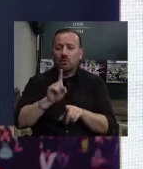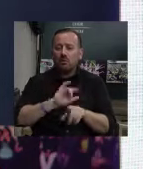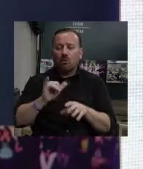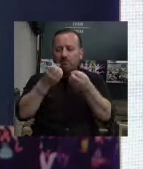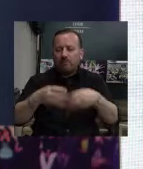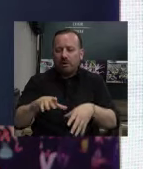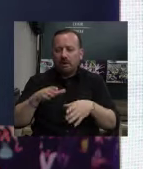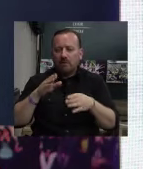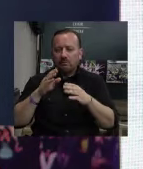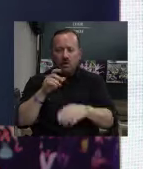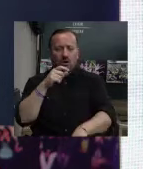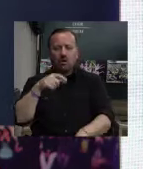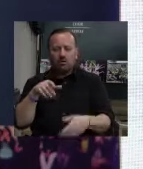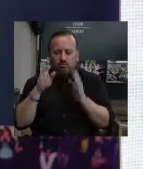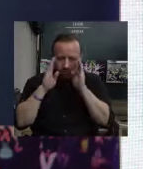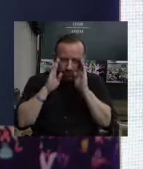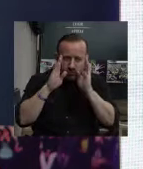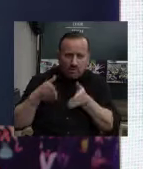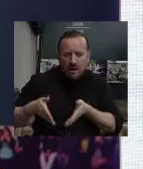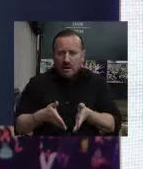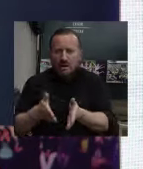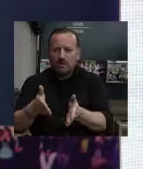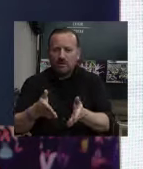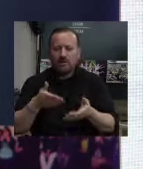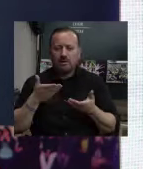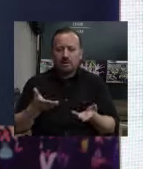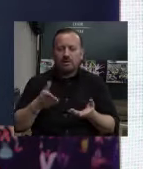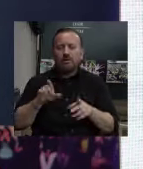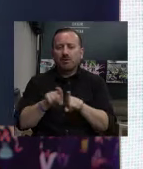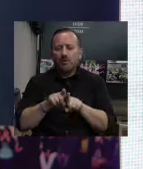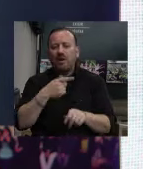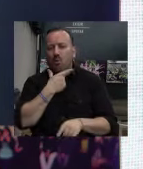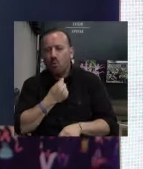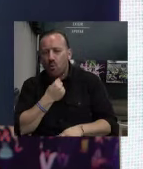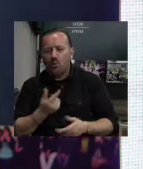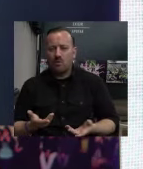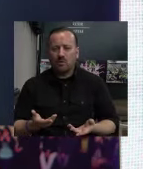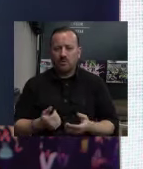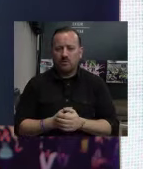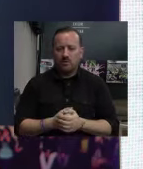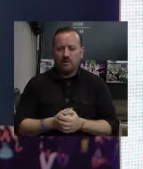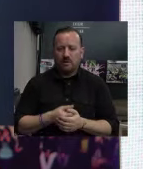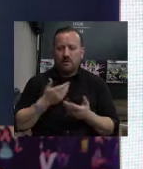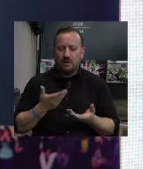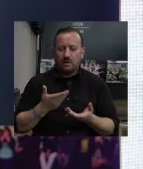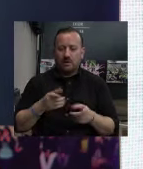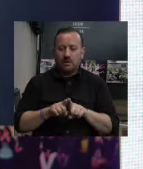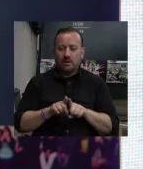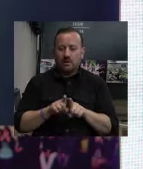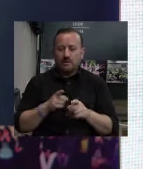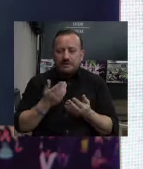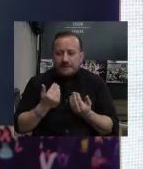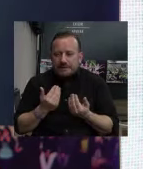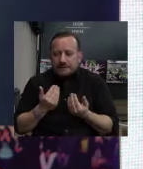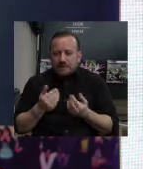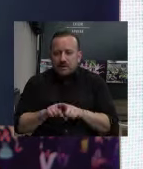el norte Ese es el callo Ese es el gusto Ese es el picante que usted tiene